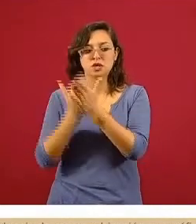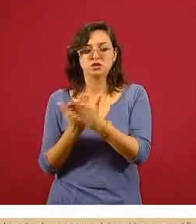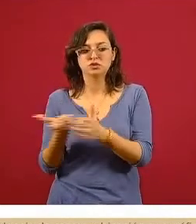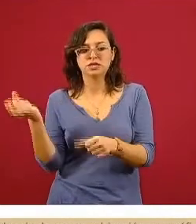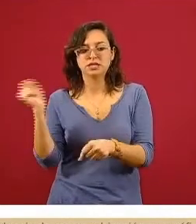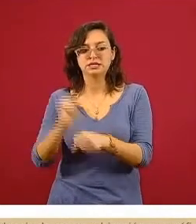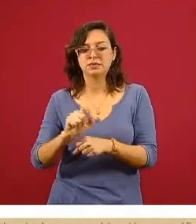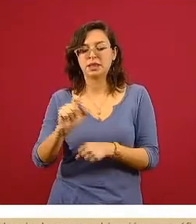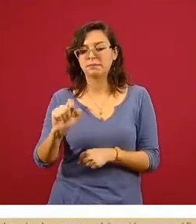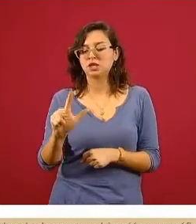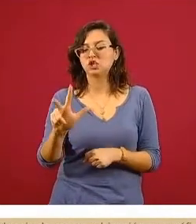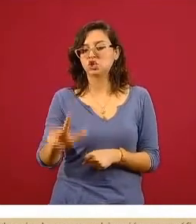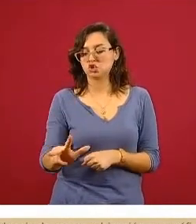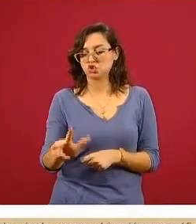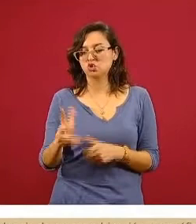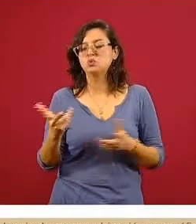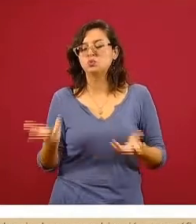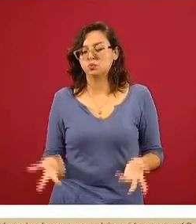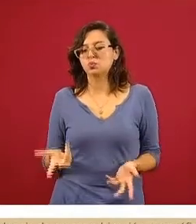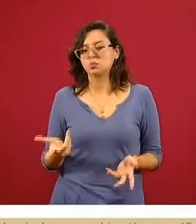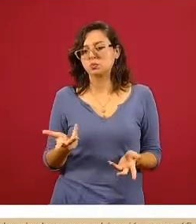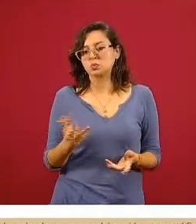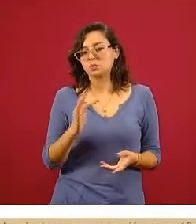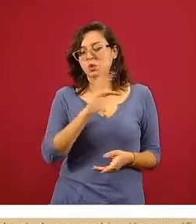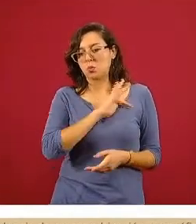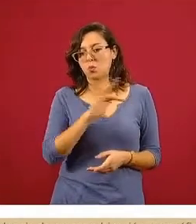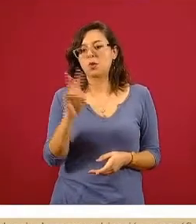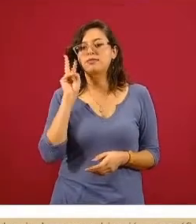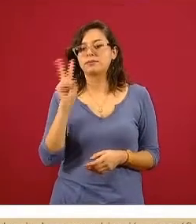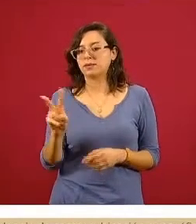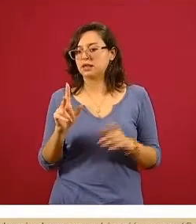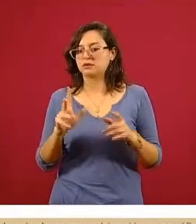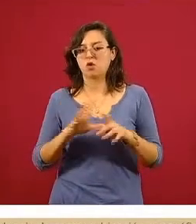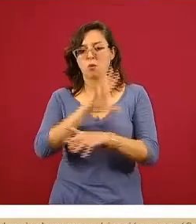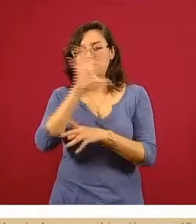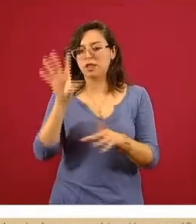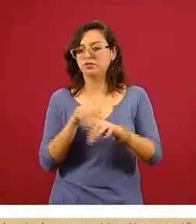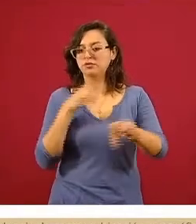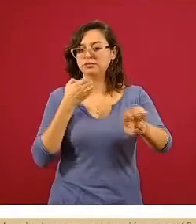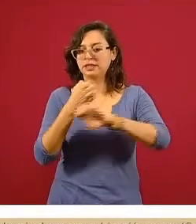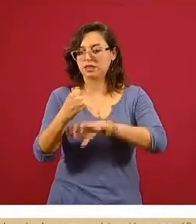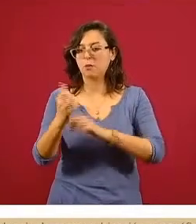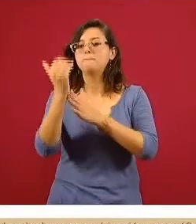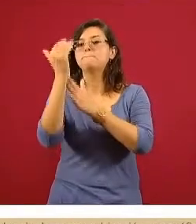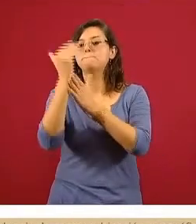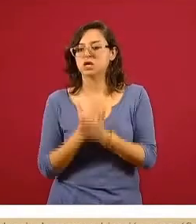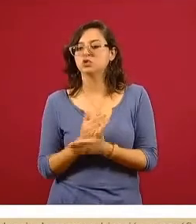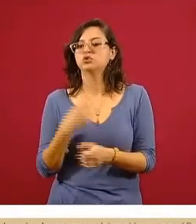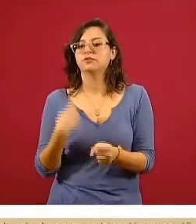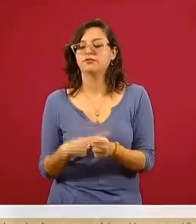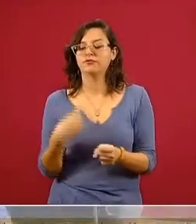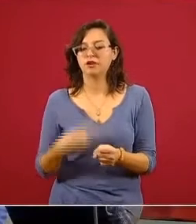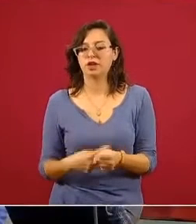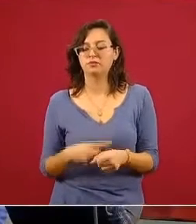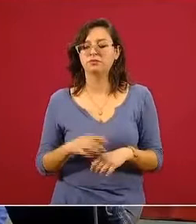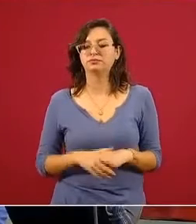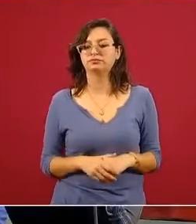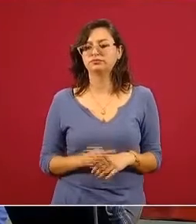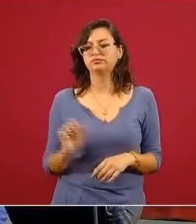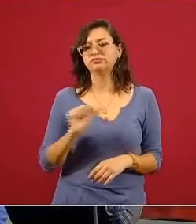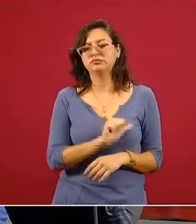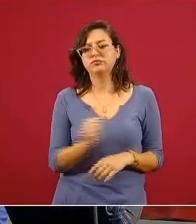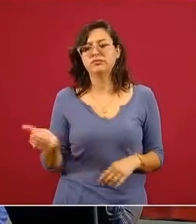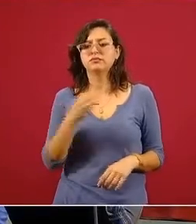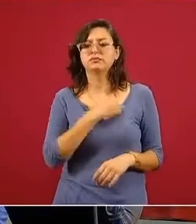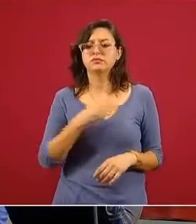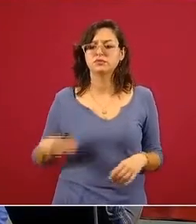cual contribuye a esa disminución que vemos en toda la entidad. Cuando vemos otros municipios, como sería el